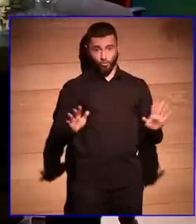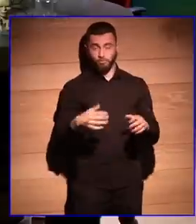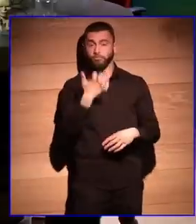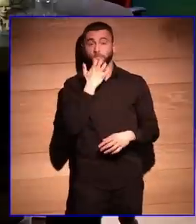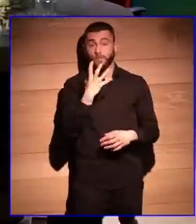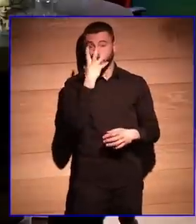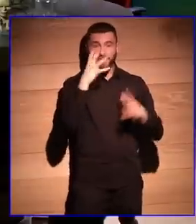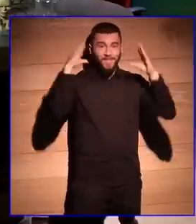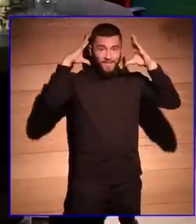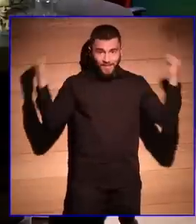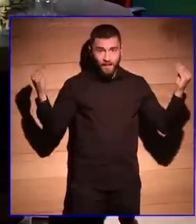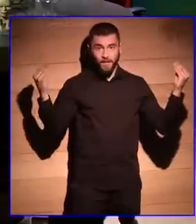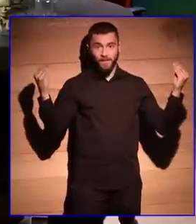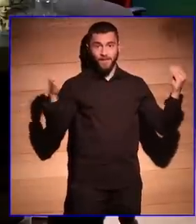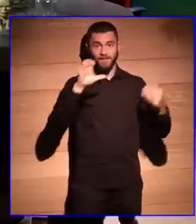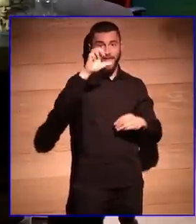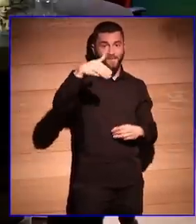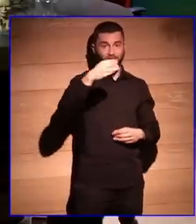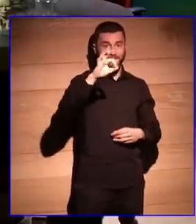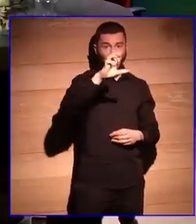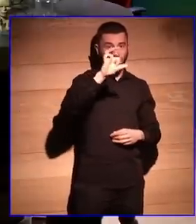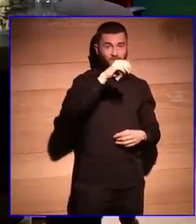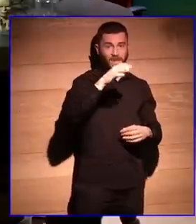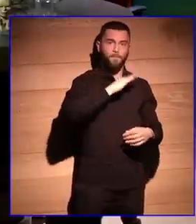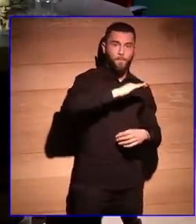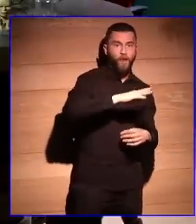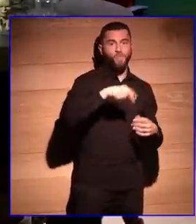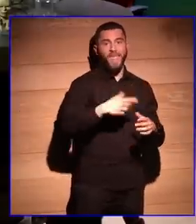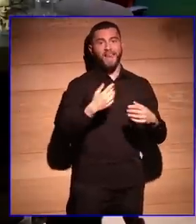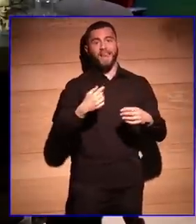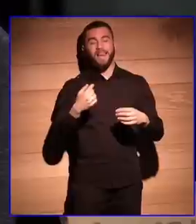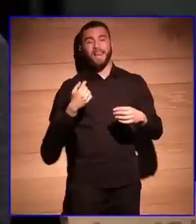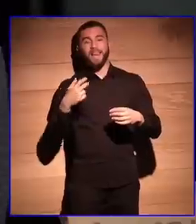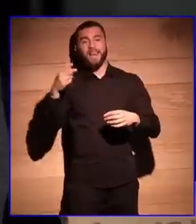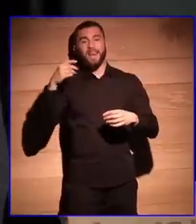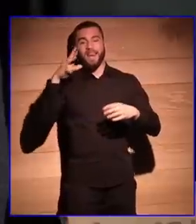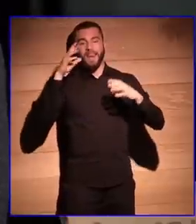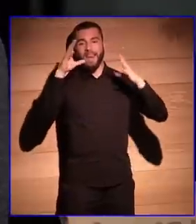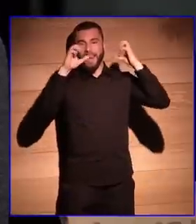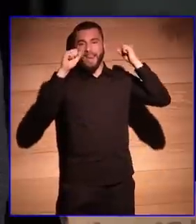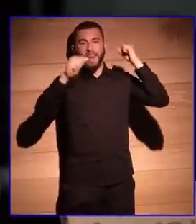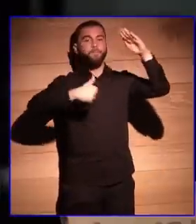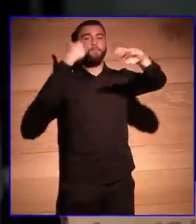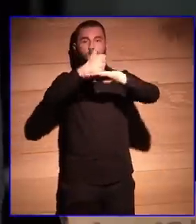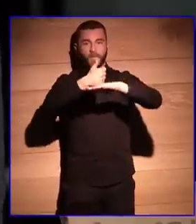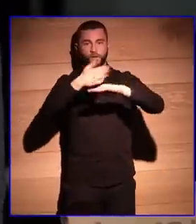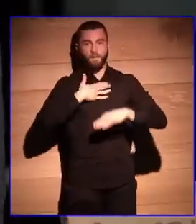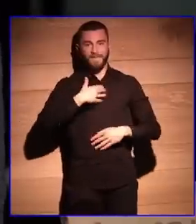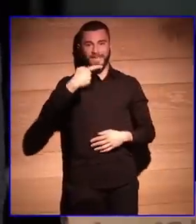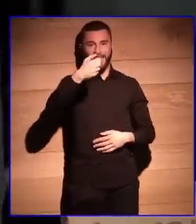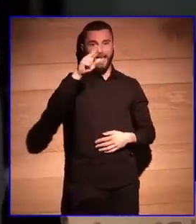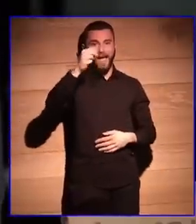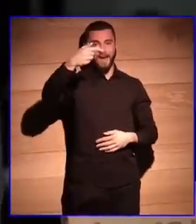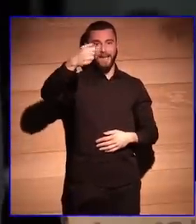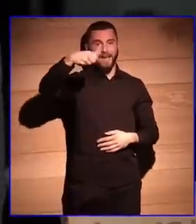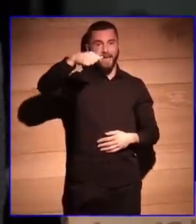Vader es el enforcer del emperador. Vale. Y hay un villano que me vuelve loco, que es Gargamel. Porque muy poca gente